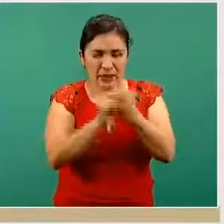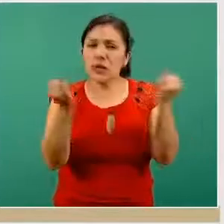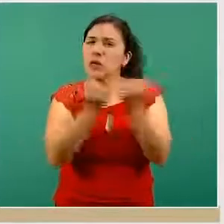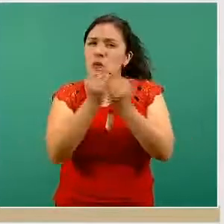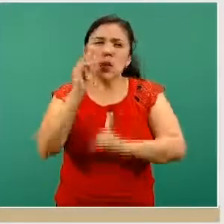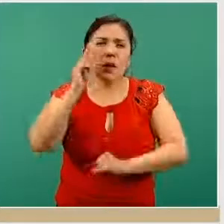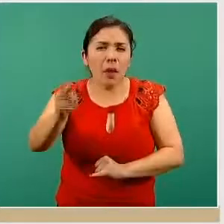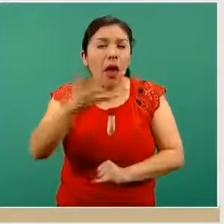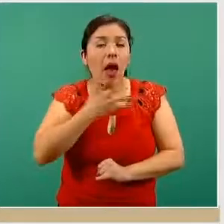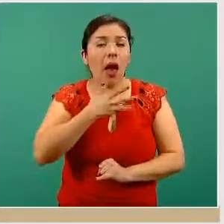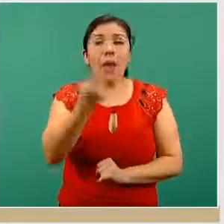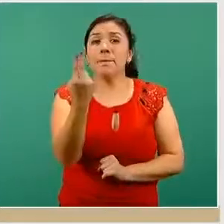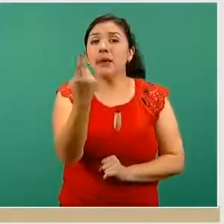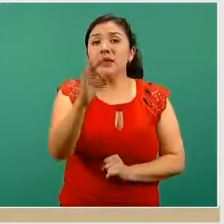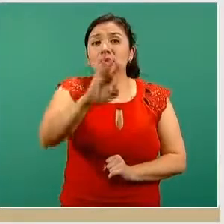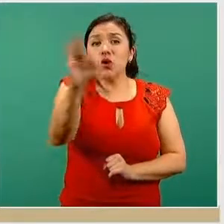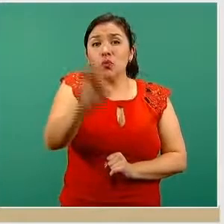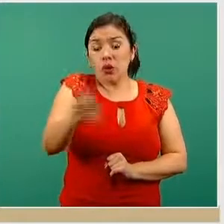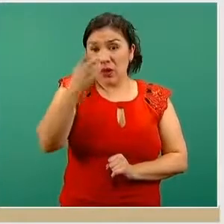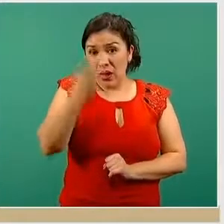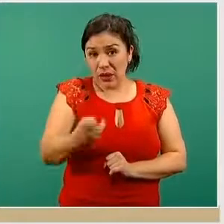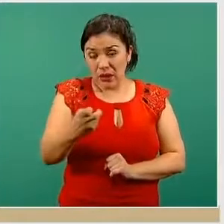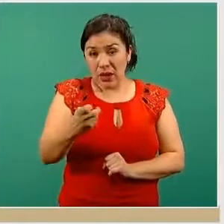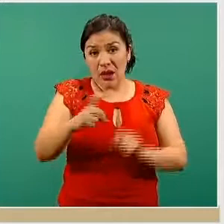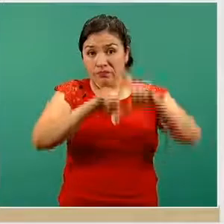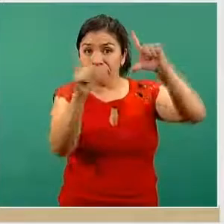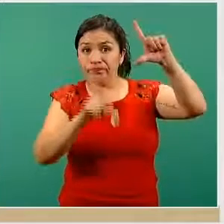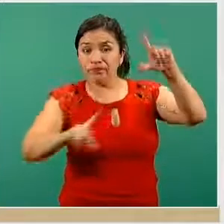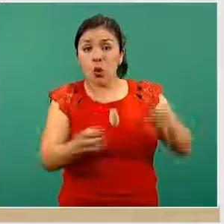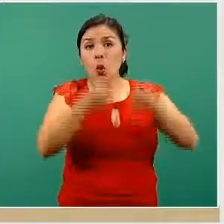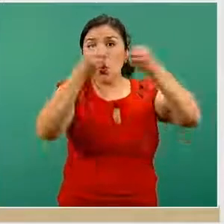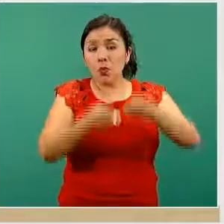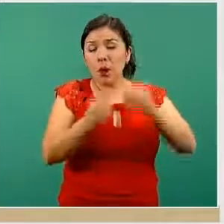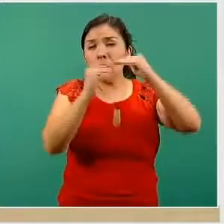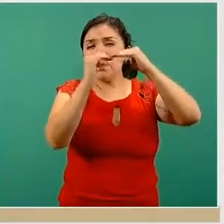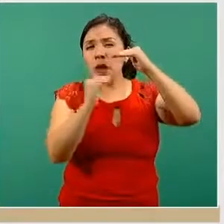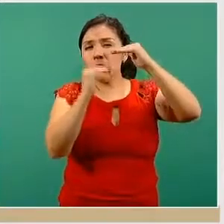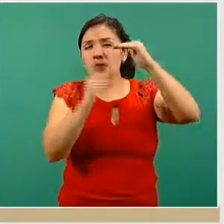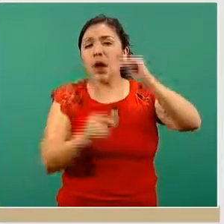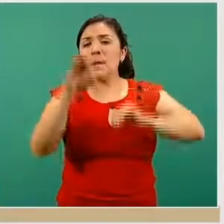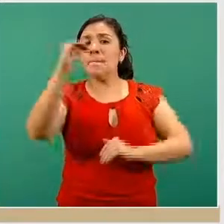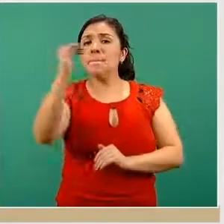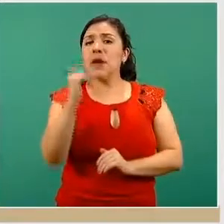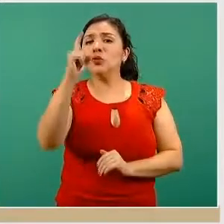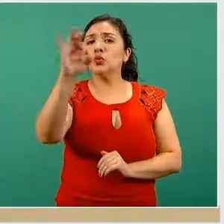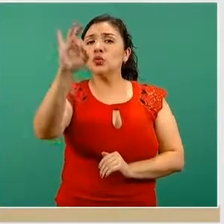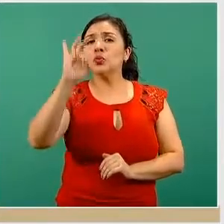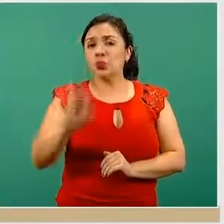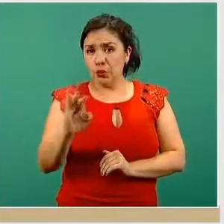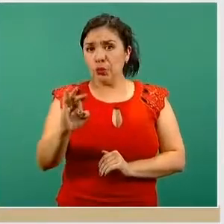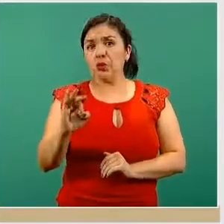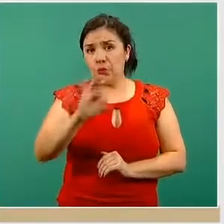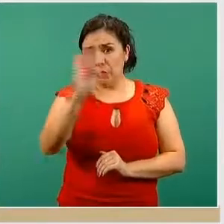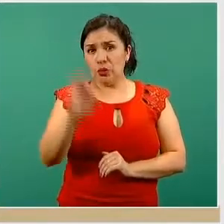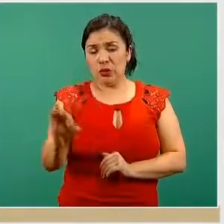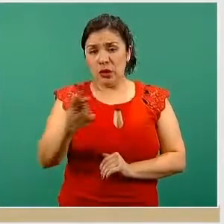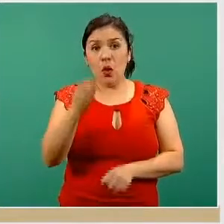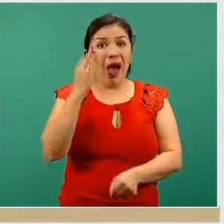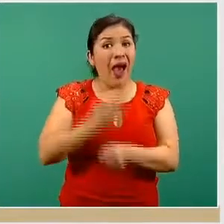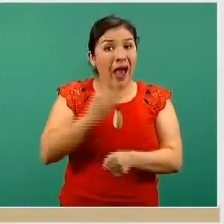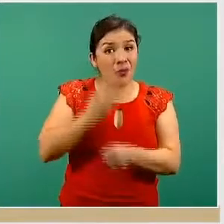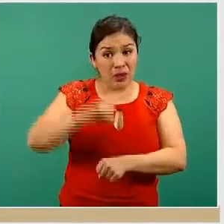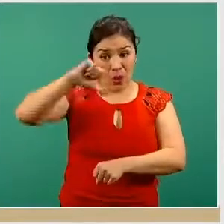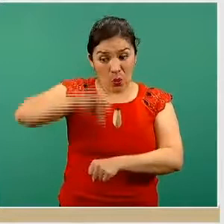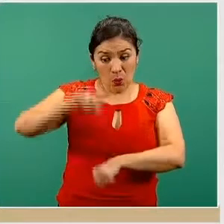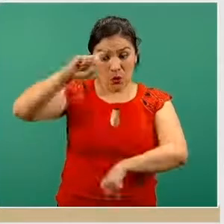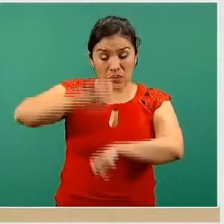que tenemos un 25% de ocupación nacional con una disminución de menos un punto porcentual. Actualmente, al día de